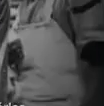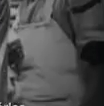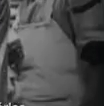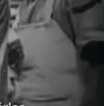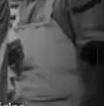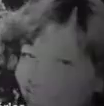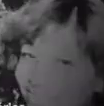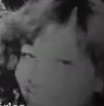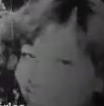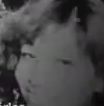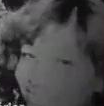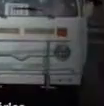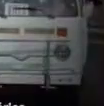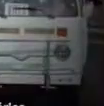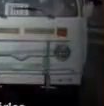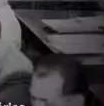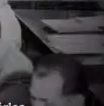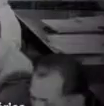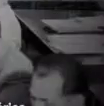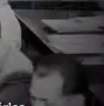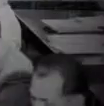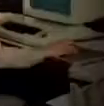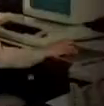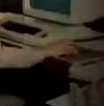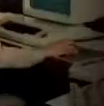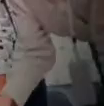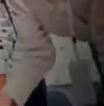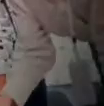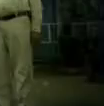Hoy celebramos el trabajo y la lucha histórica de